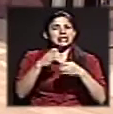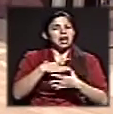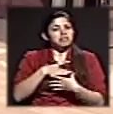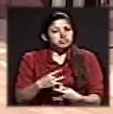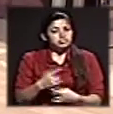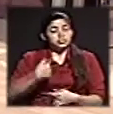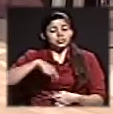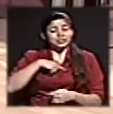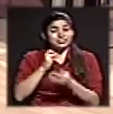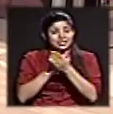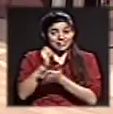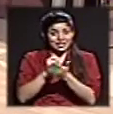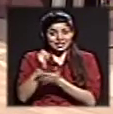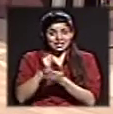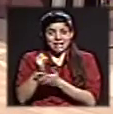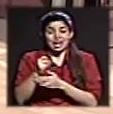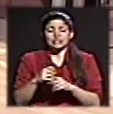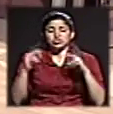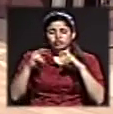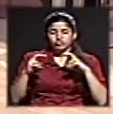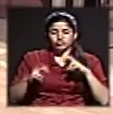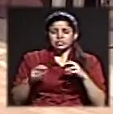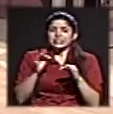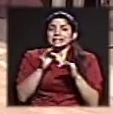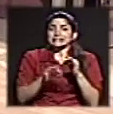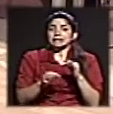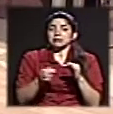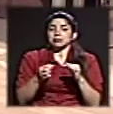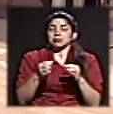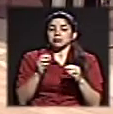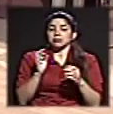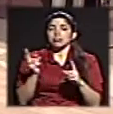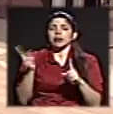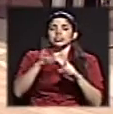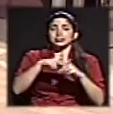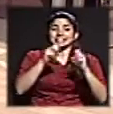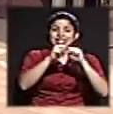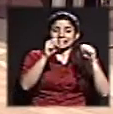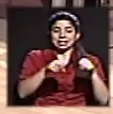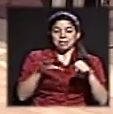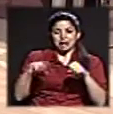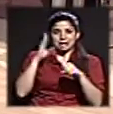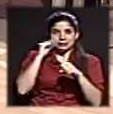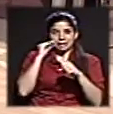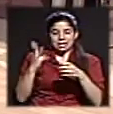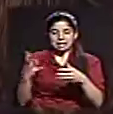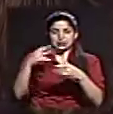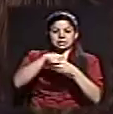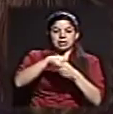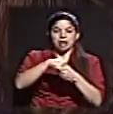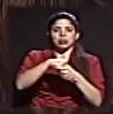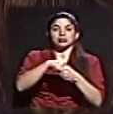la investigación, por ejemplo, solo el hecho ya de sistematizar estas experiencias,